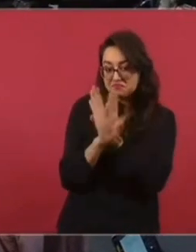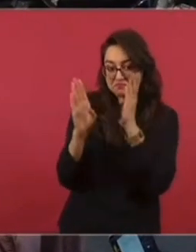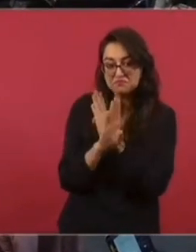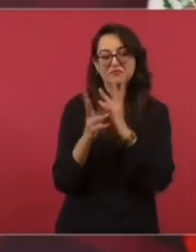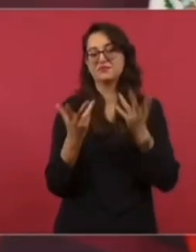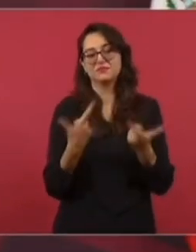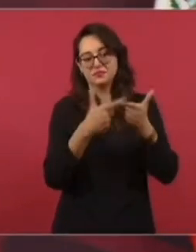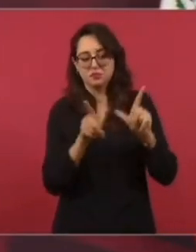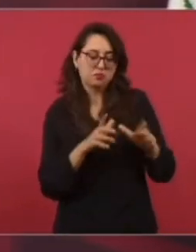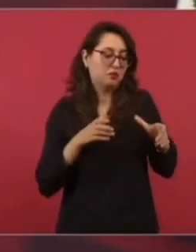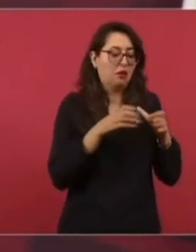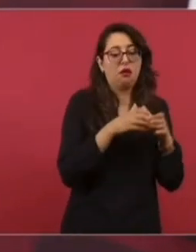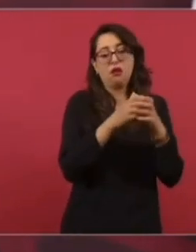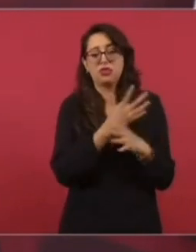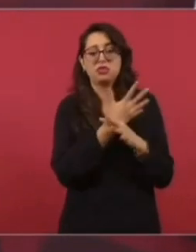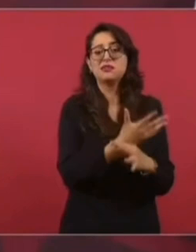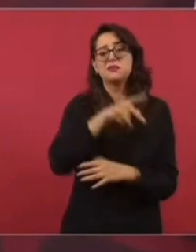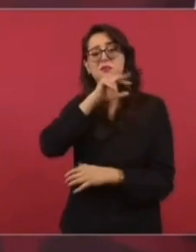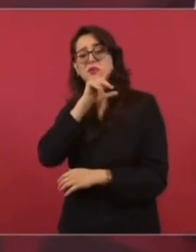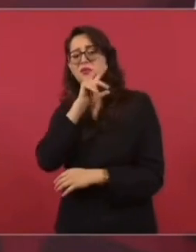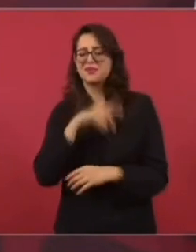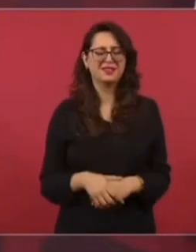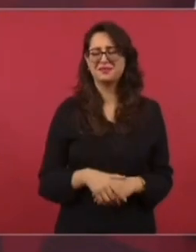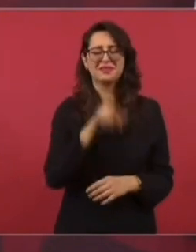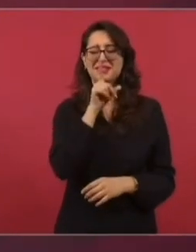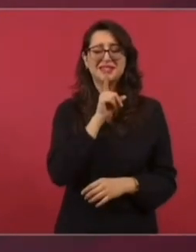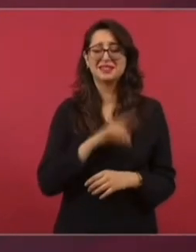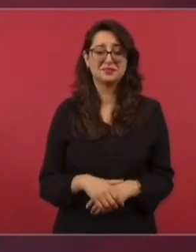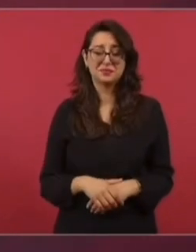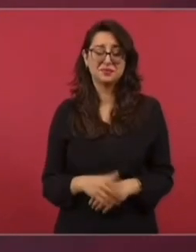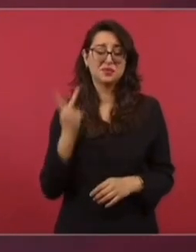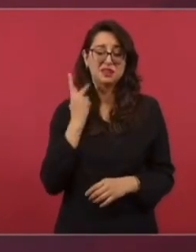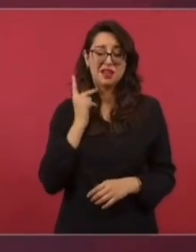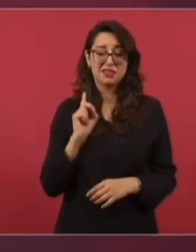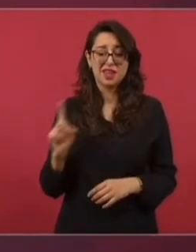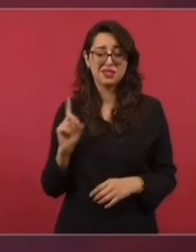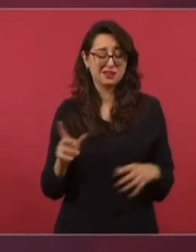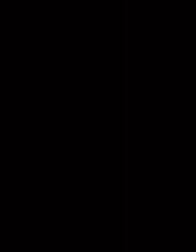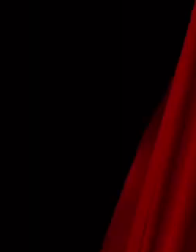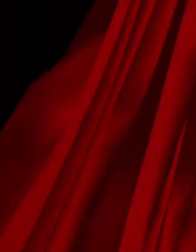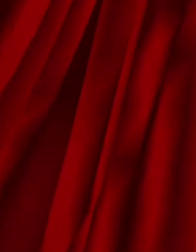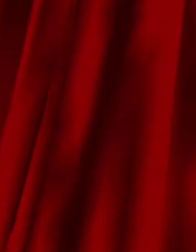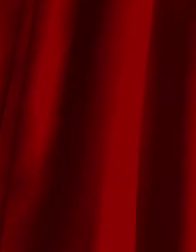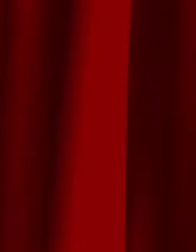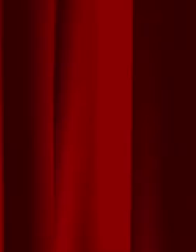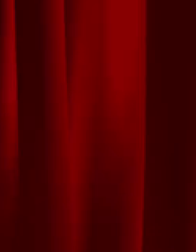Colectivos que están preocupados, no, es la derecha, es el conservadurismo.